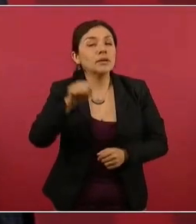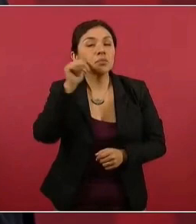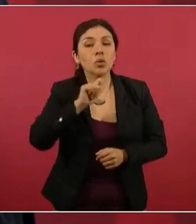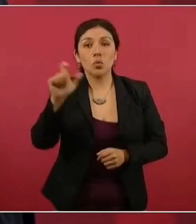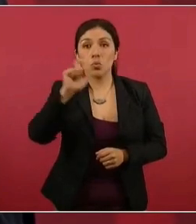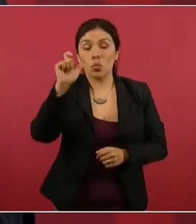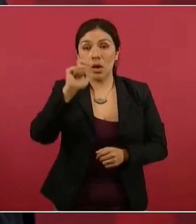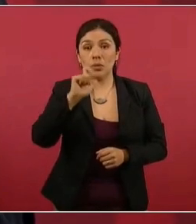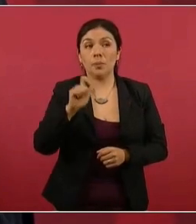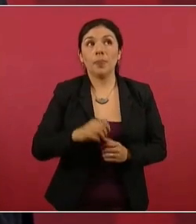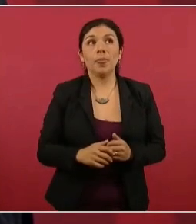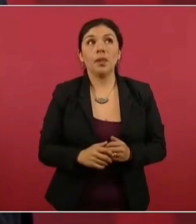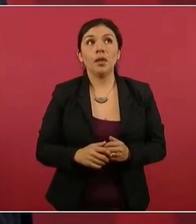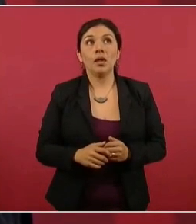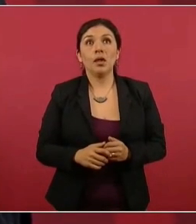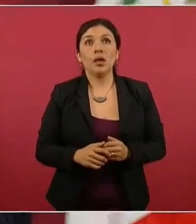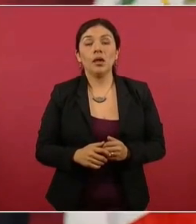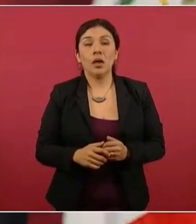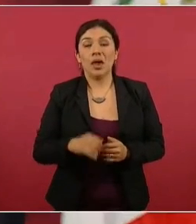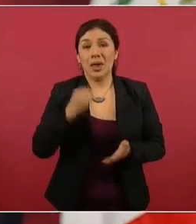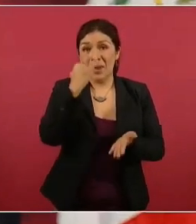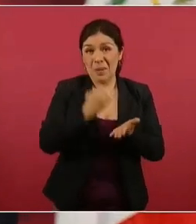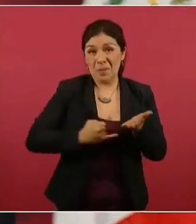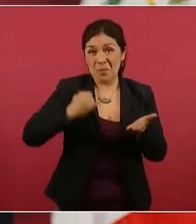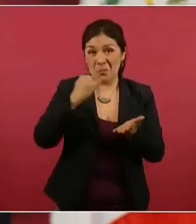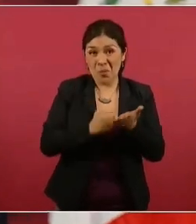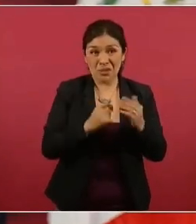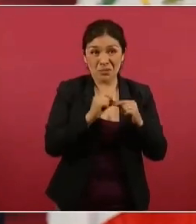aumentaba los impuestos,